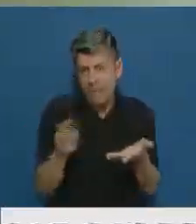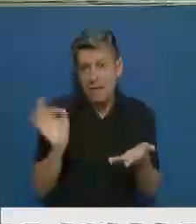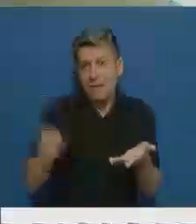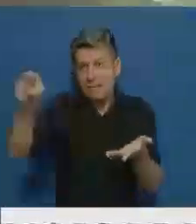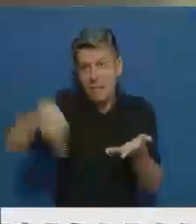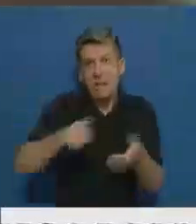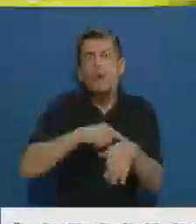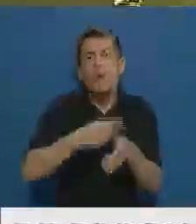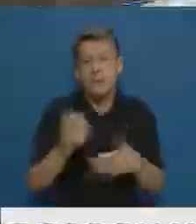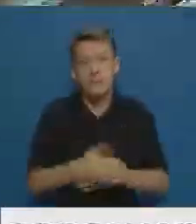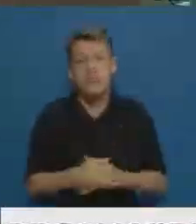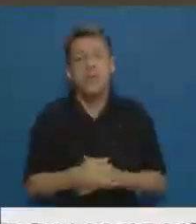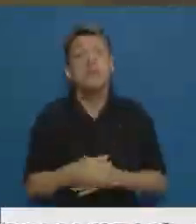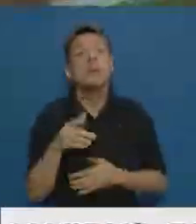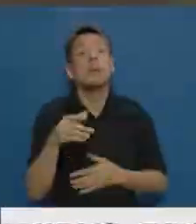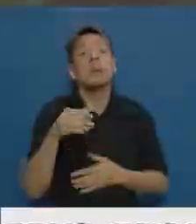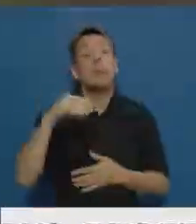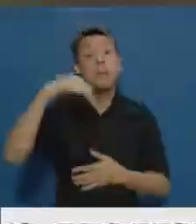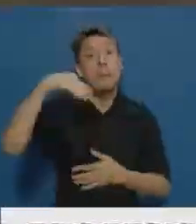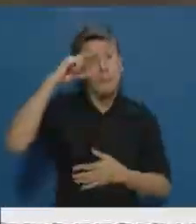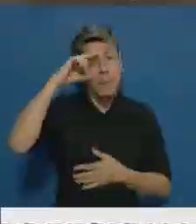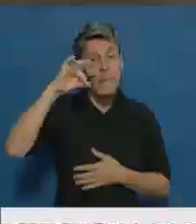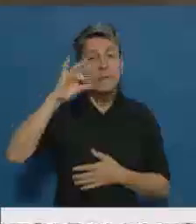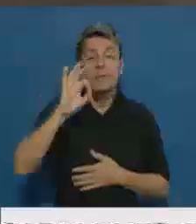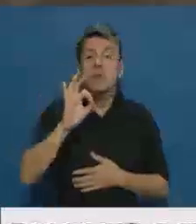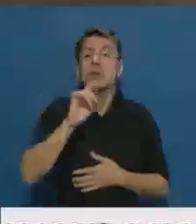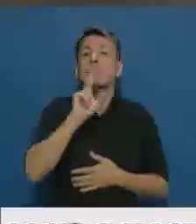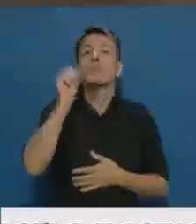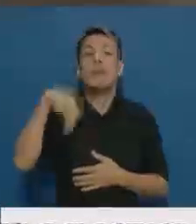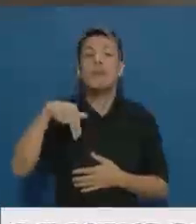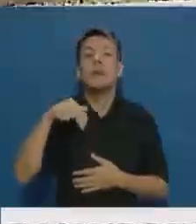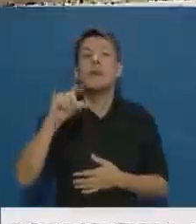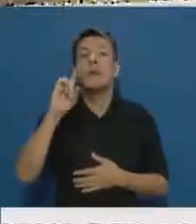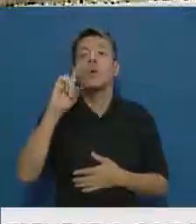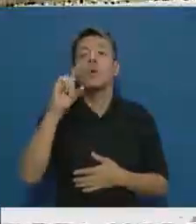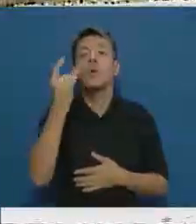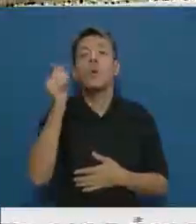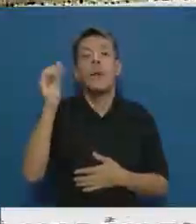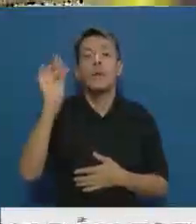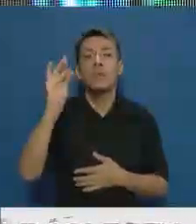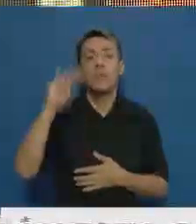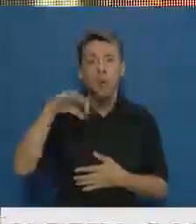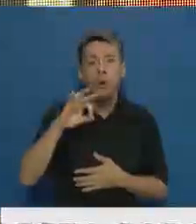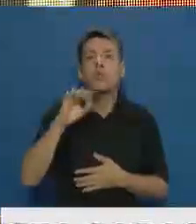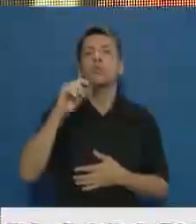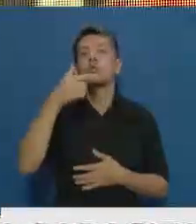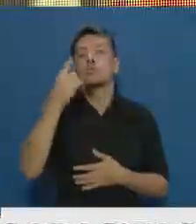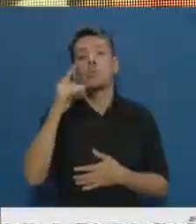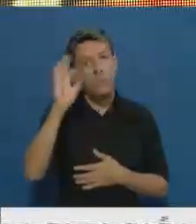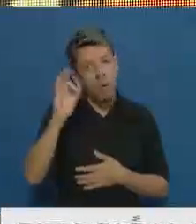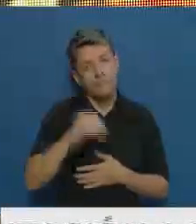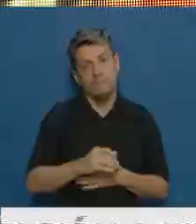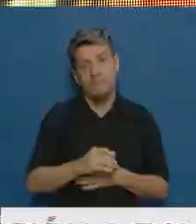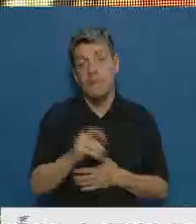aplicación hay que buscarla como Mendotran. Sí. ¿Cuándo subo? Bien. Es una aplicación distinta a la de Mendotran. Ok. Y la página es